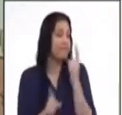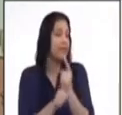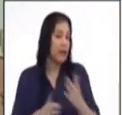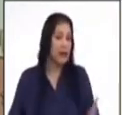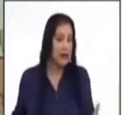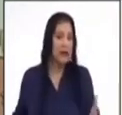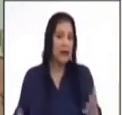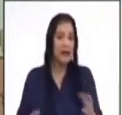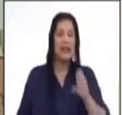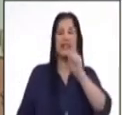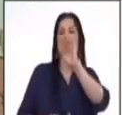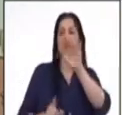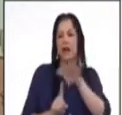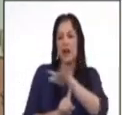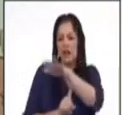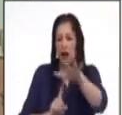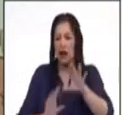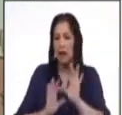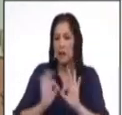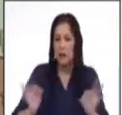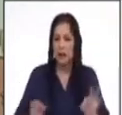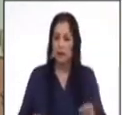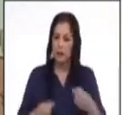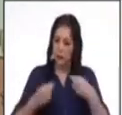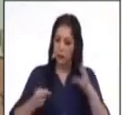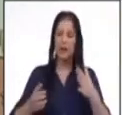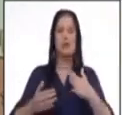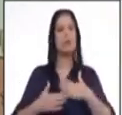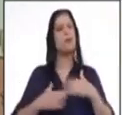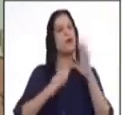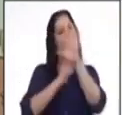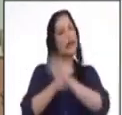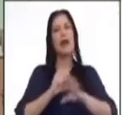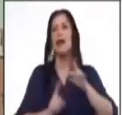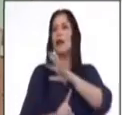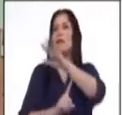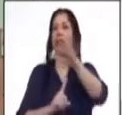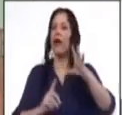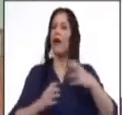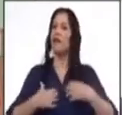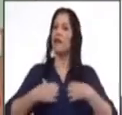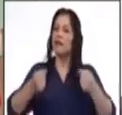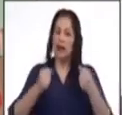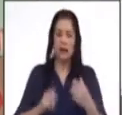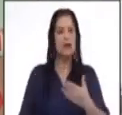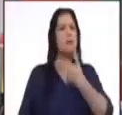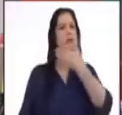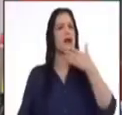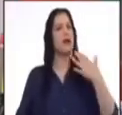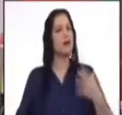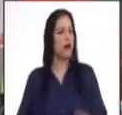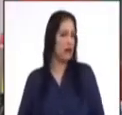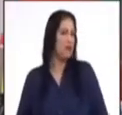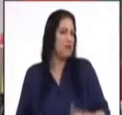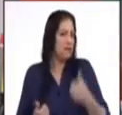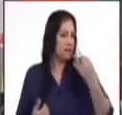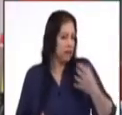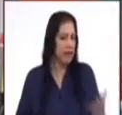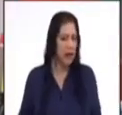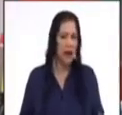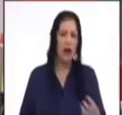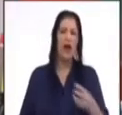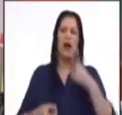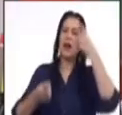el saneamiento ambiental nos permite mantenernos sanos, proteger el ambiente y mejorar nuestro nivel de vida. De acuerdo con